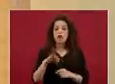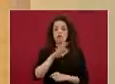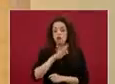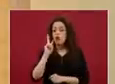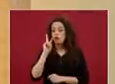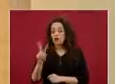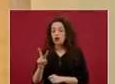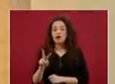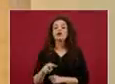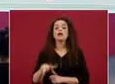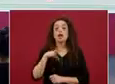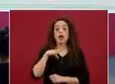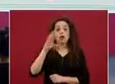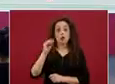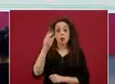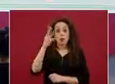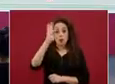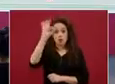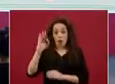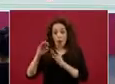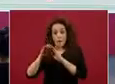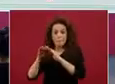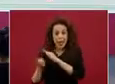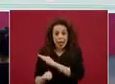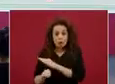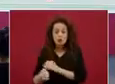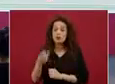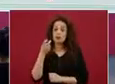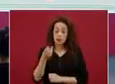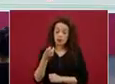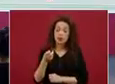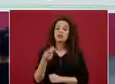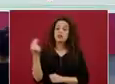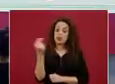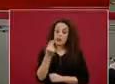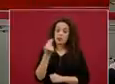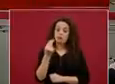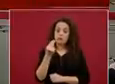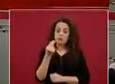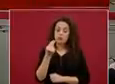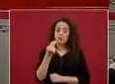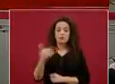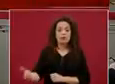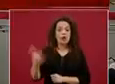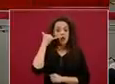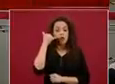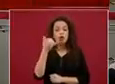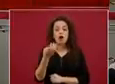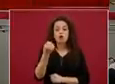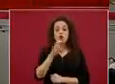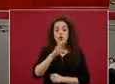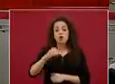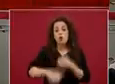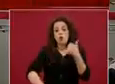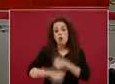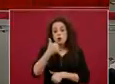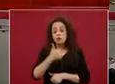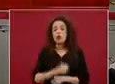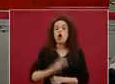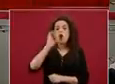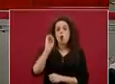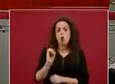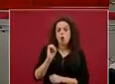al 93% de oxígeno. Si tienen una emergencia, marquen al 911 o acudan